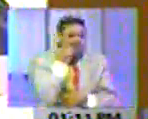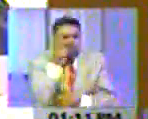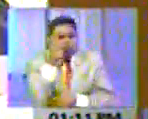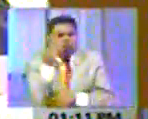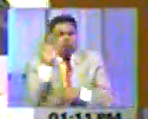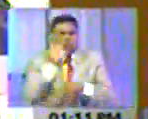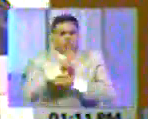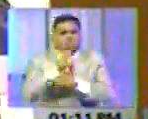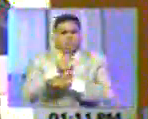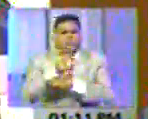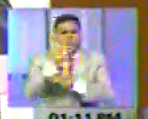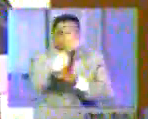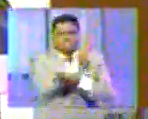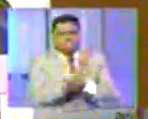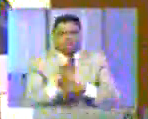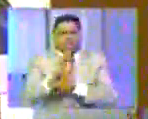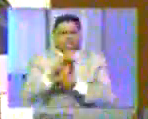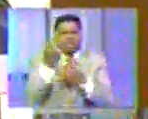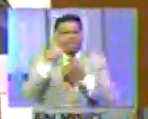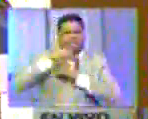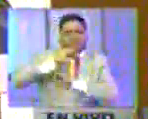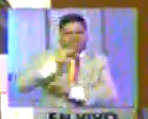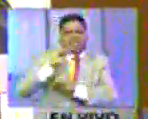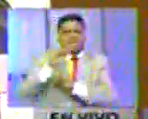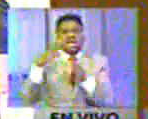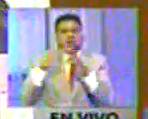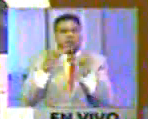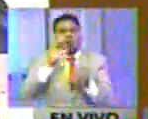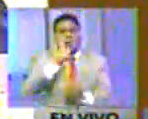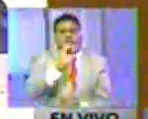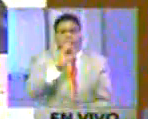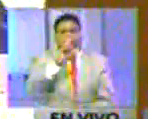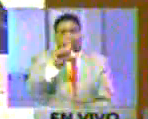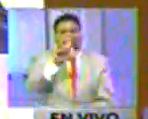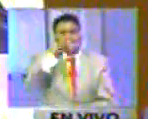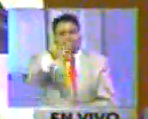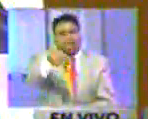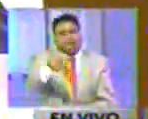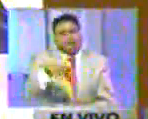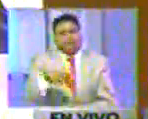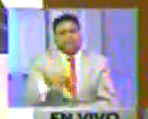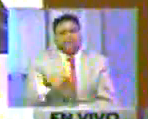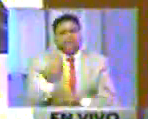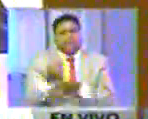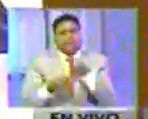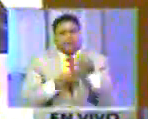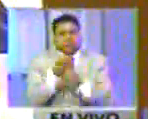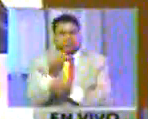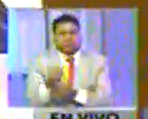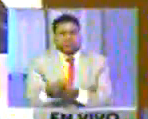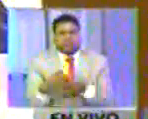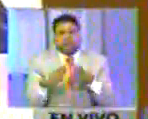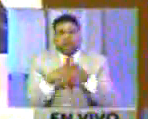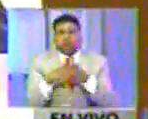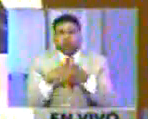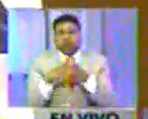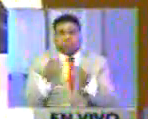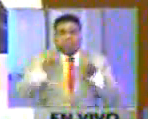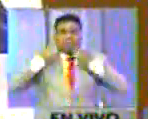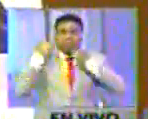y defender los logros de este año de la OLP y garantizar la seguridad de la misión avanza.